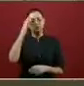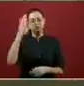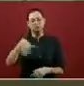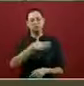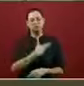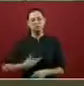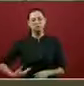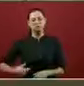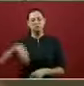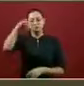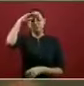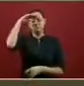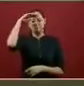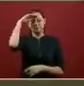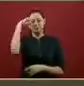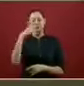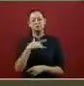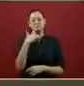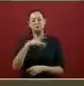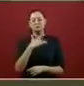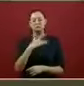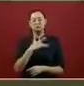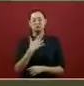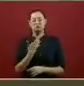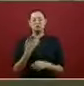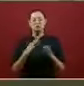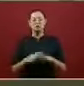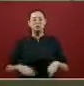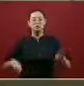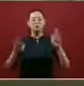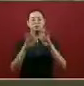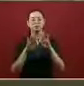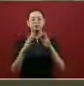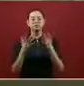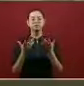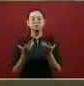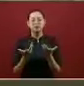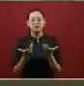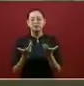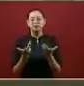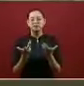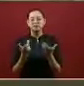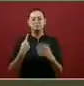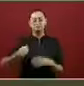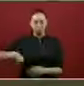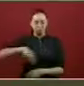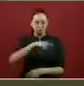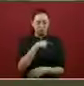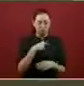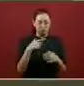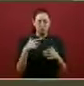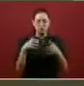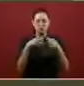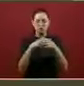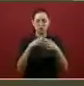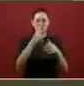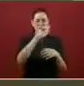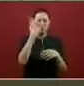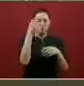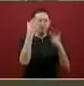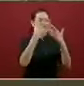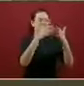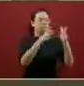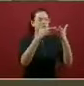presidente, considero que es importante saber, los estudiantes estamos preocupados, los que acudimos a